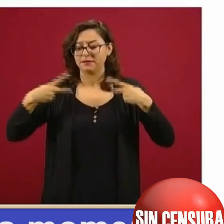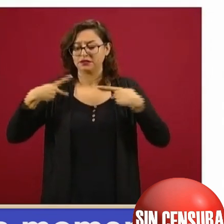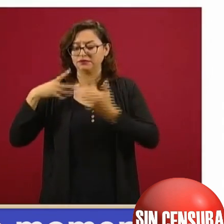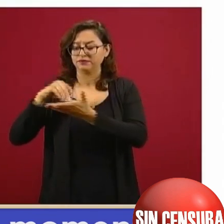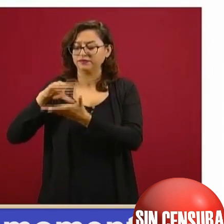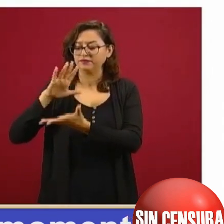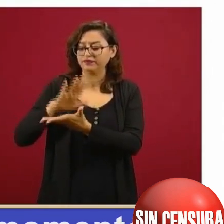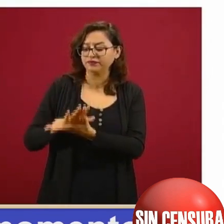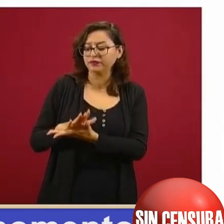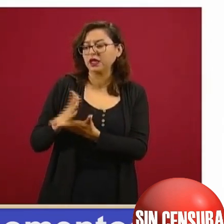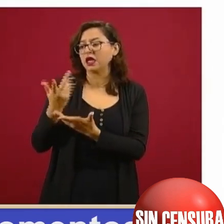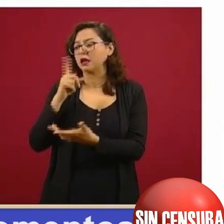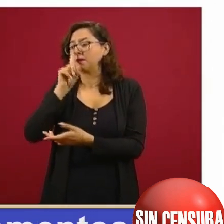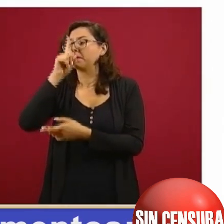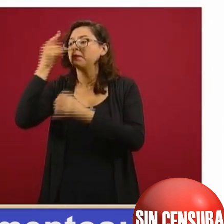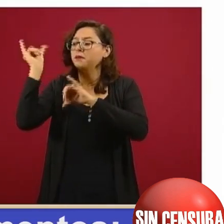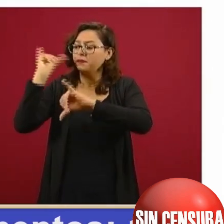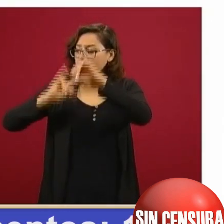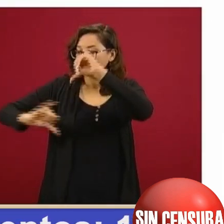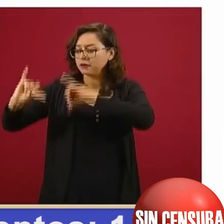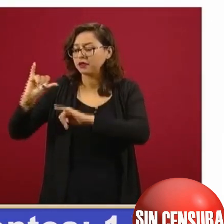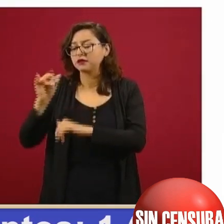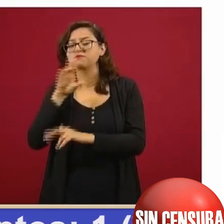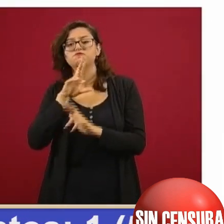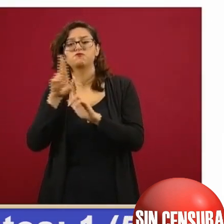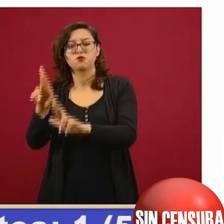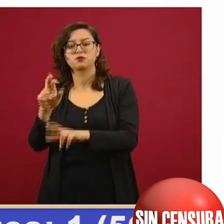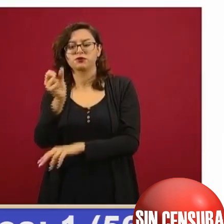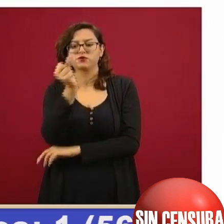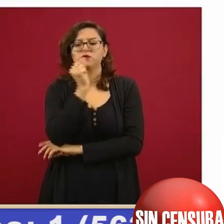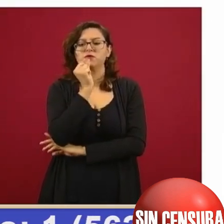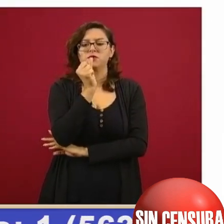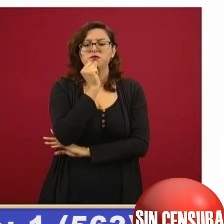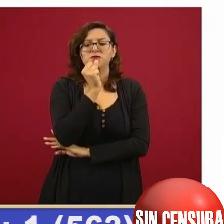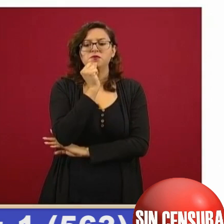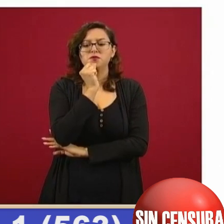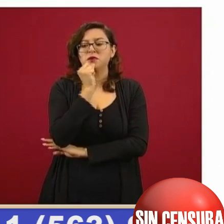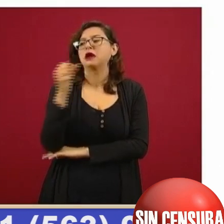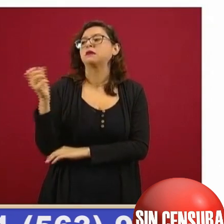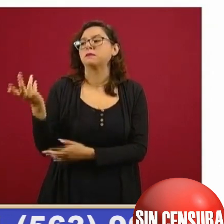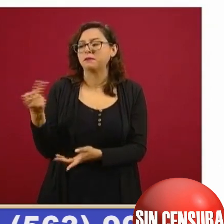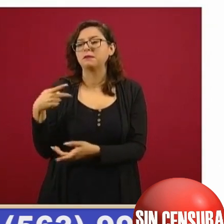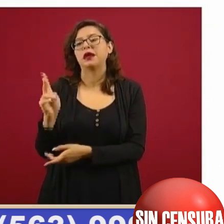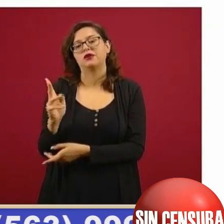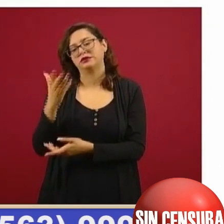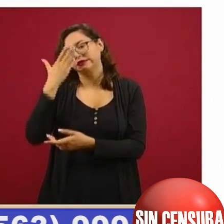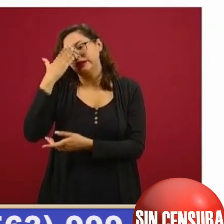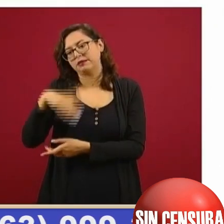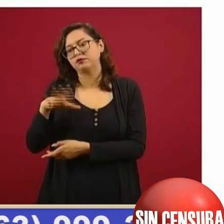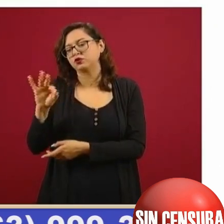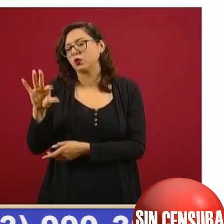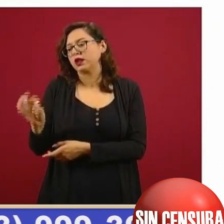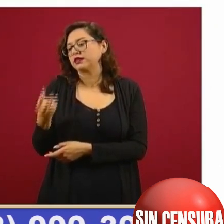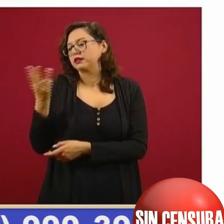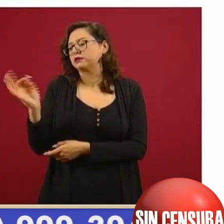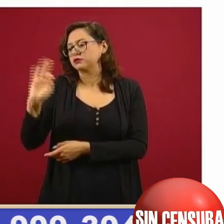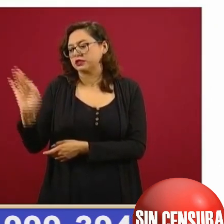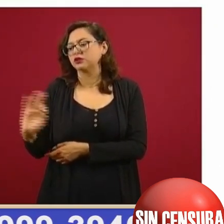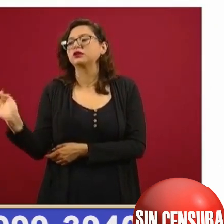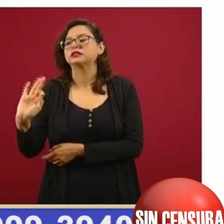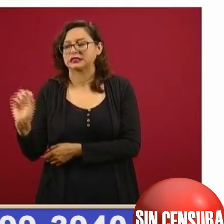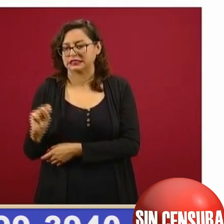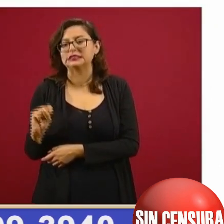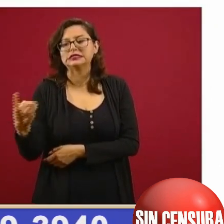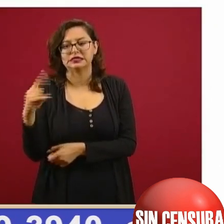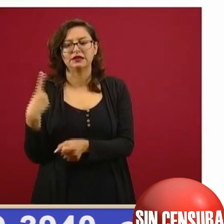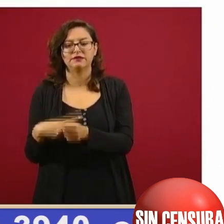están esperando su prueba de laboratorio podrían terminar con un resultado positivo y han sido incorporadas a la